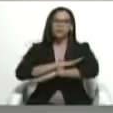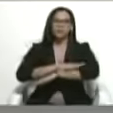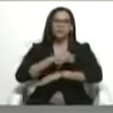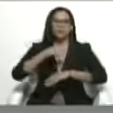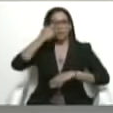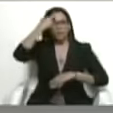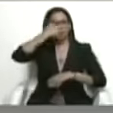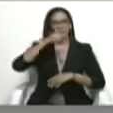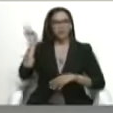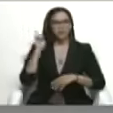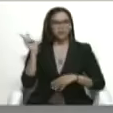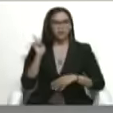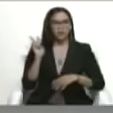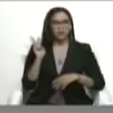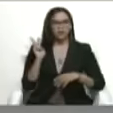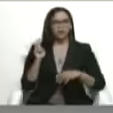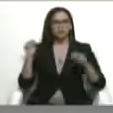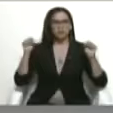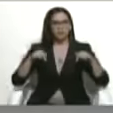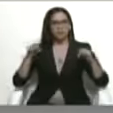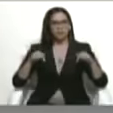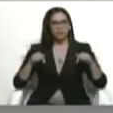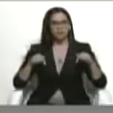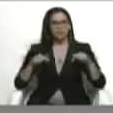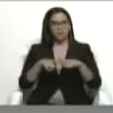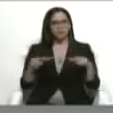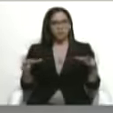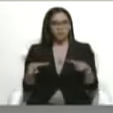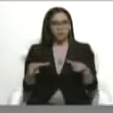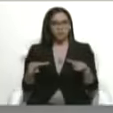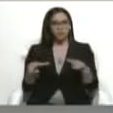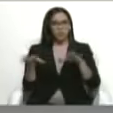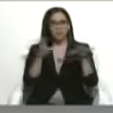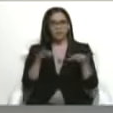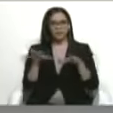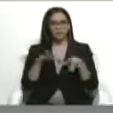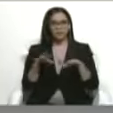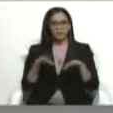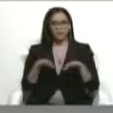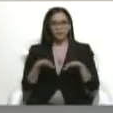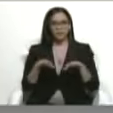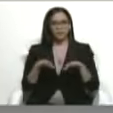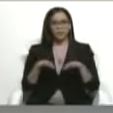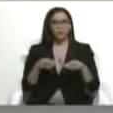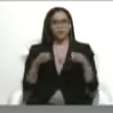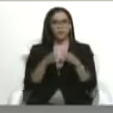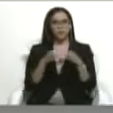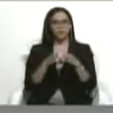población venezolana ante estas situaciones y conspiraciones develadas por un sector radical de la oposición?